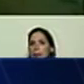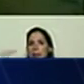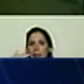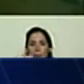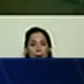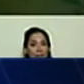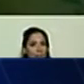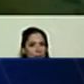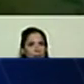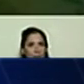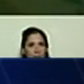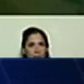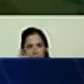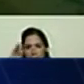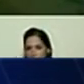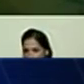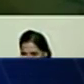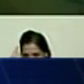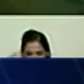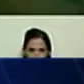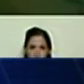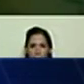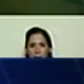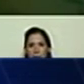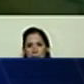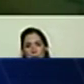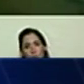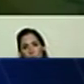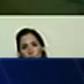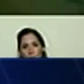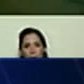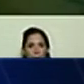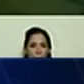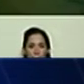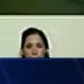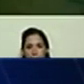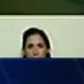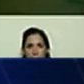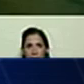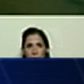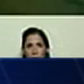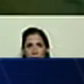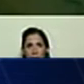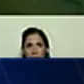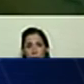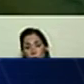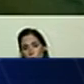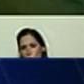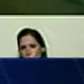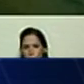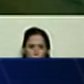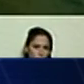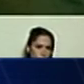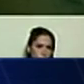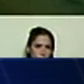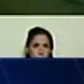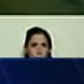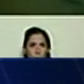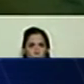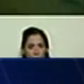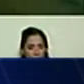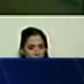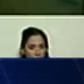intereses sagrados de la patria, de nuestra amada Venezuela. Por eso es que vamos a continuación a leer